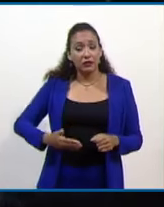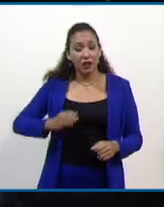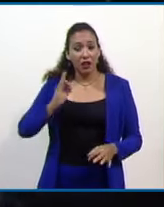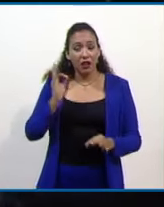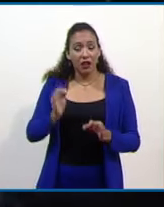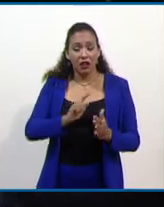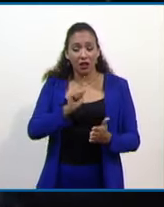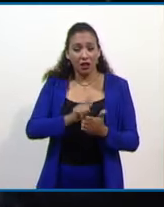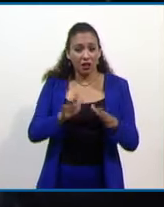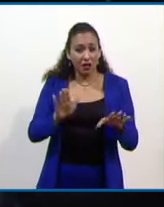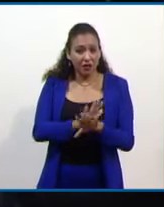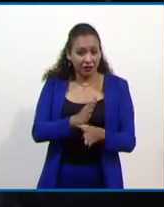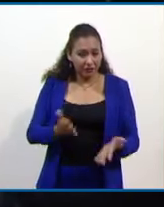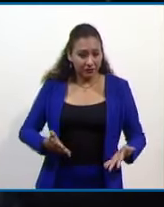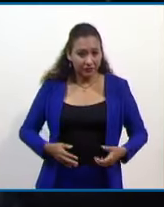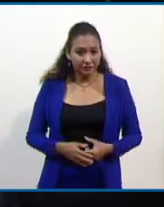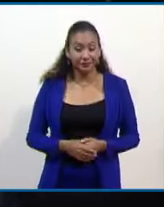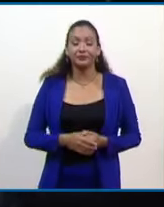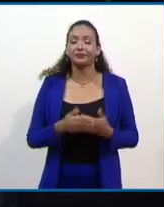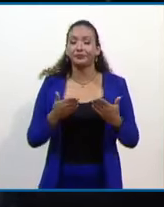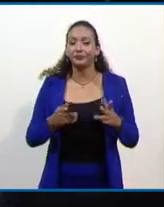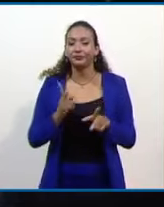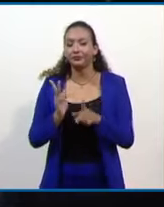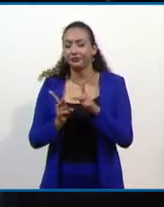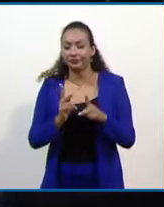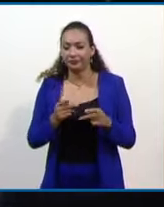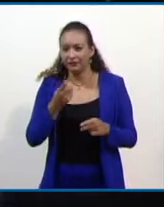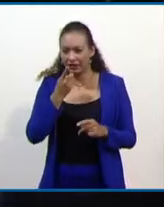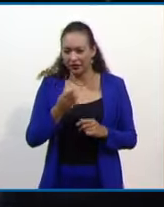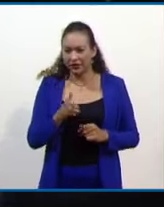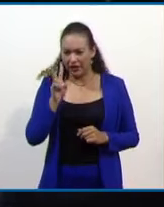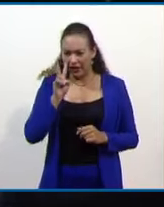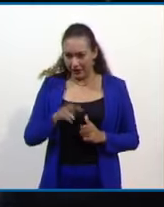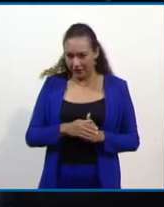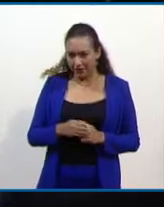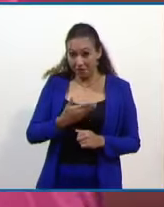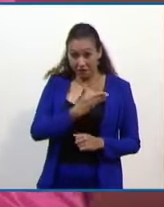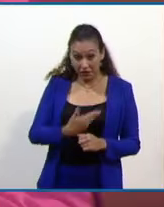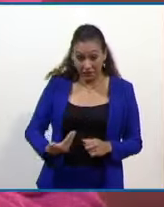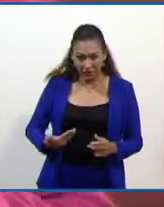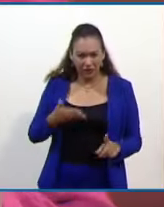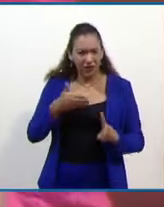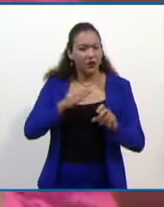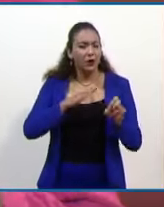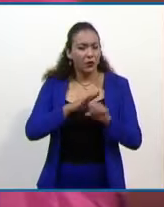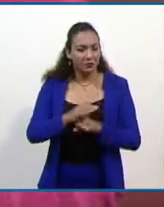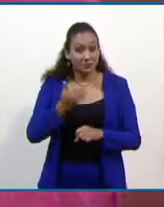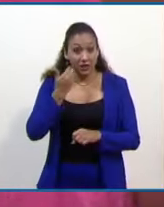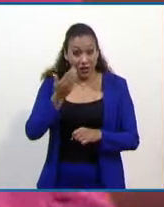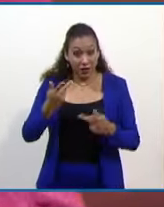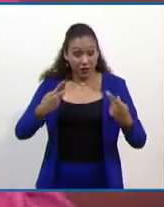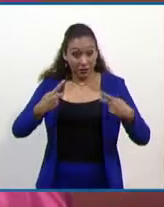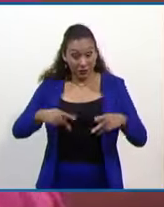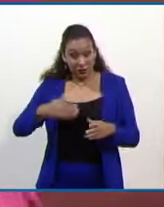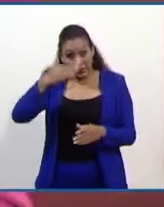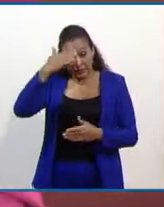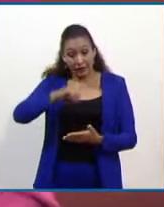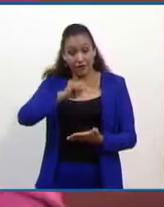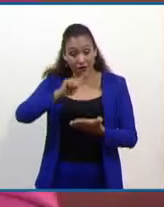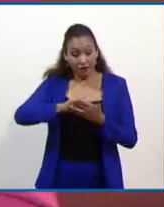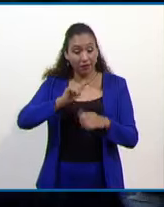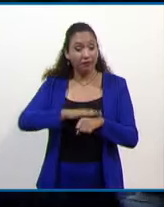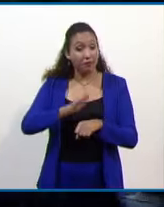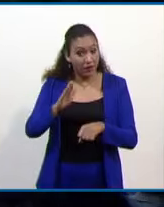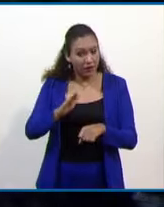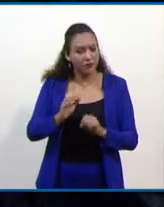La profesora Angélica Manríquez Pérez aseguró que si lo que se busca es acercar la justicia al pueblo, es conveniente que se faciliten las